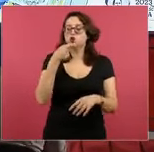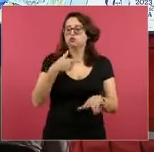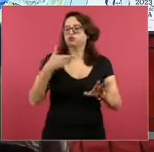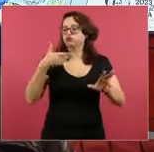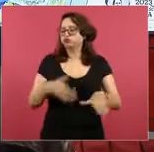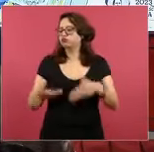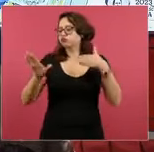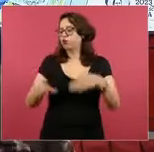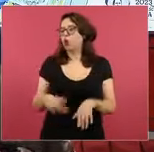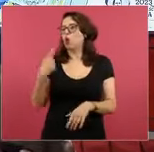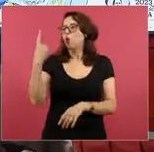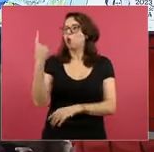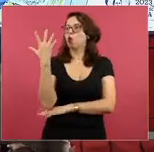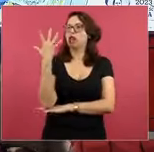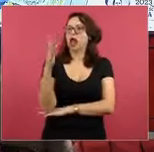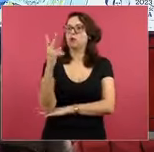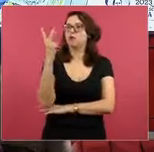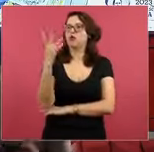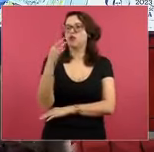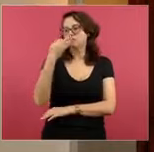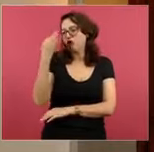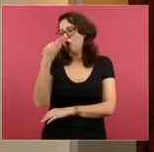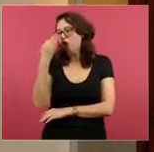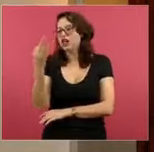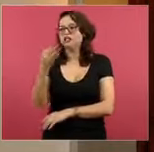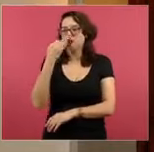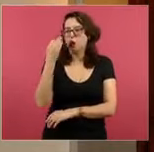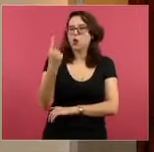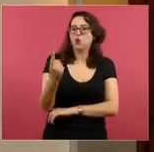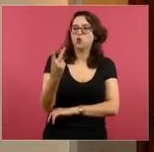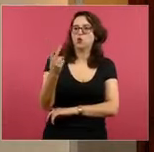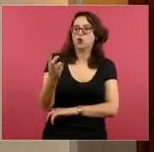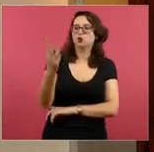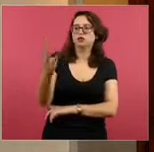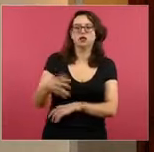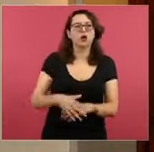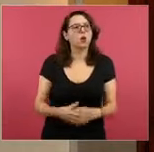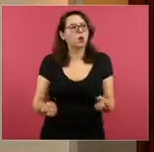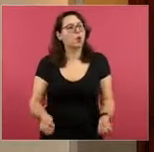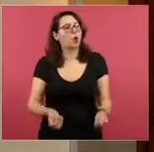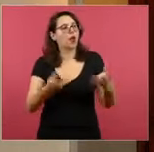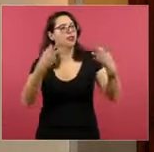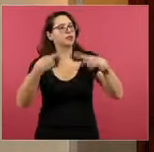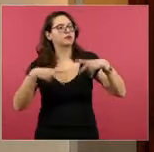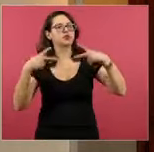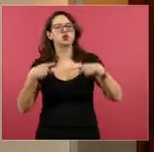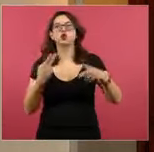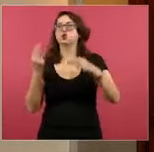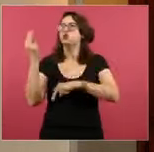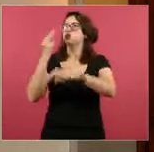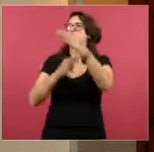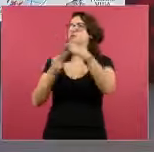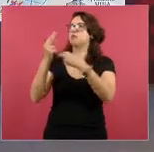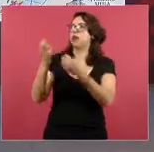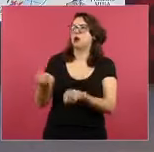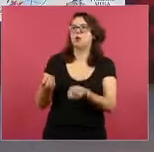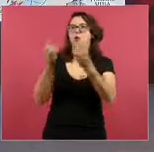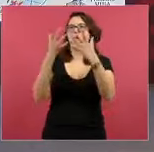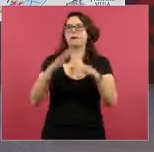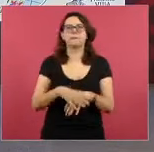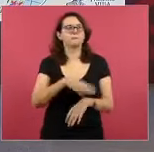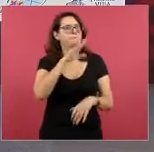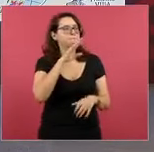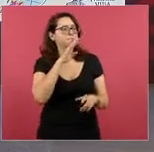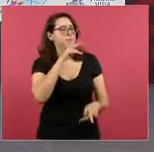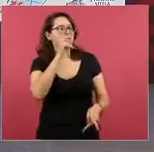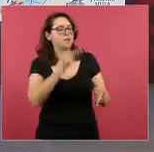camino, también se encuentra una o dos personas que saluda, va contando las nubes en el cielo, va también platicando con su mamá y de esa